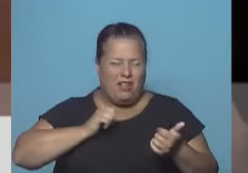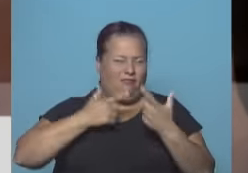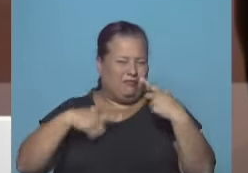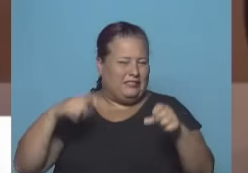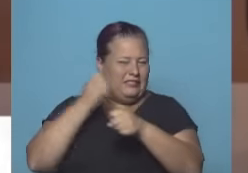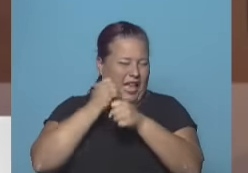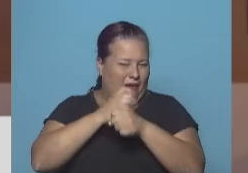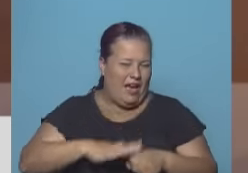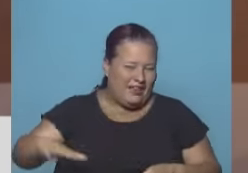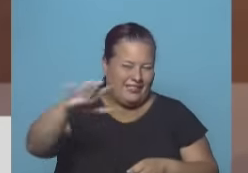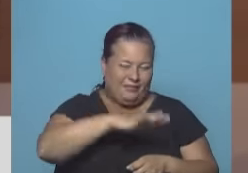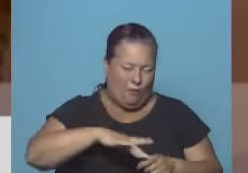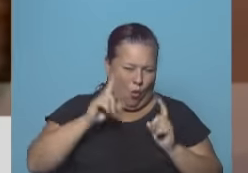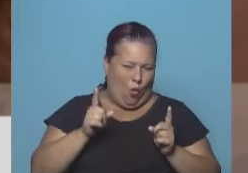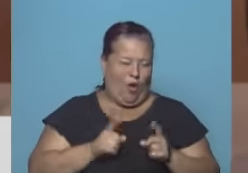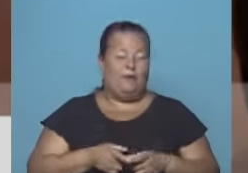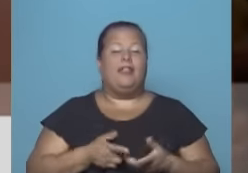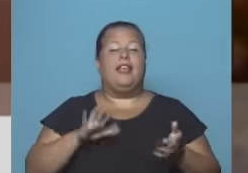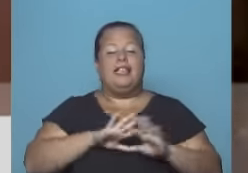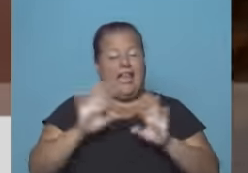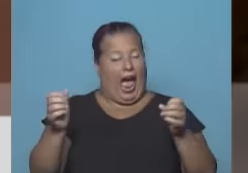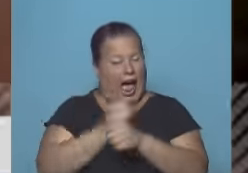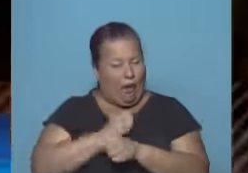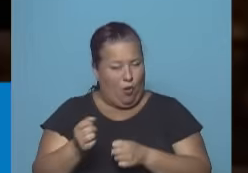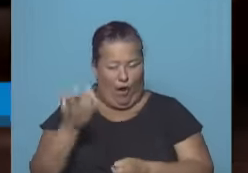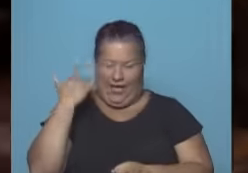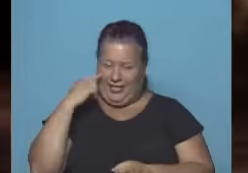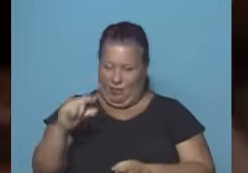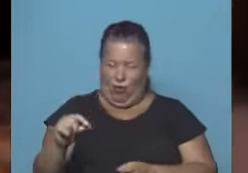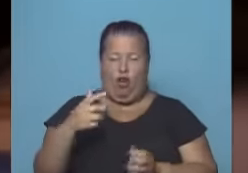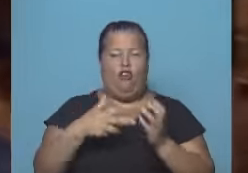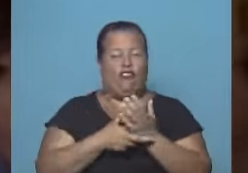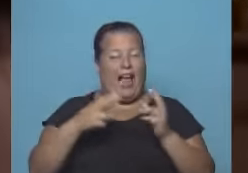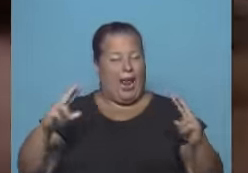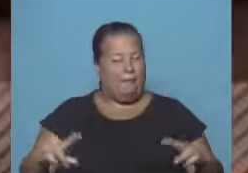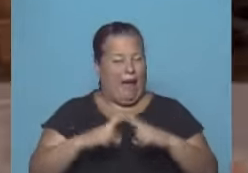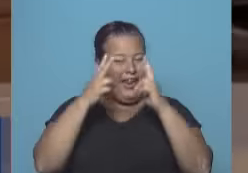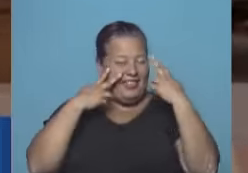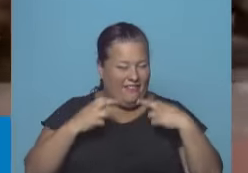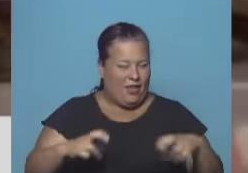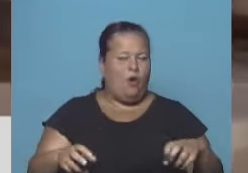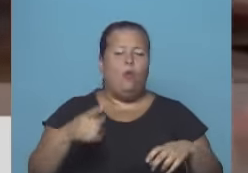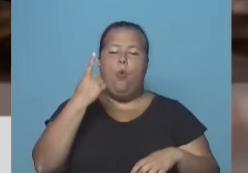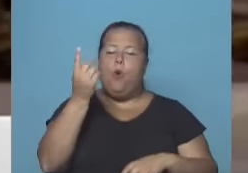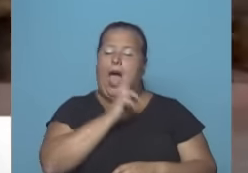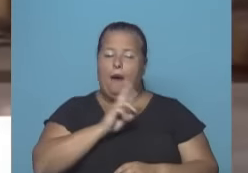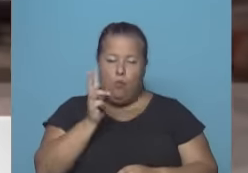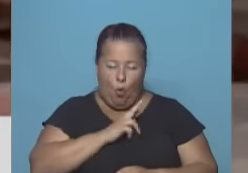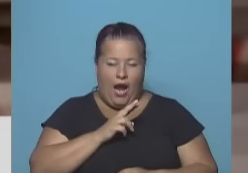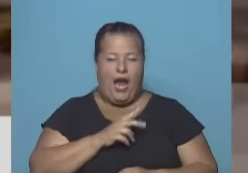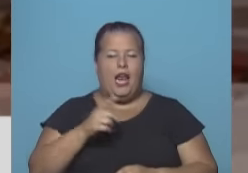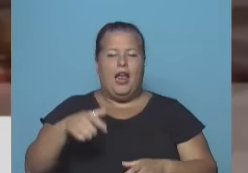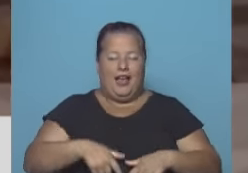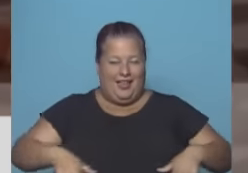trabajando en el mismo objetivo. Lo que confirmó hasta hace media hora la Fiscalía de París, que lleva adelante la investigación, sí, es que una mujer detonó